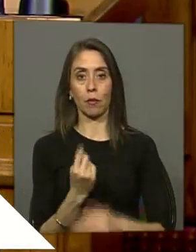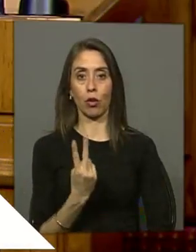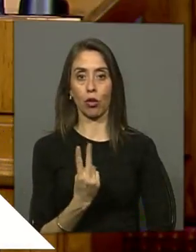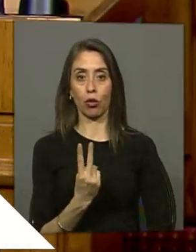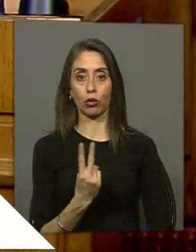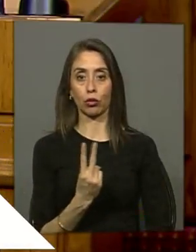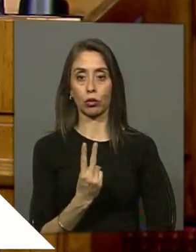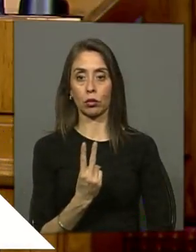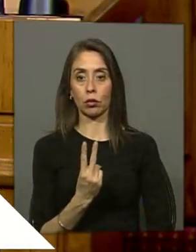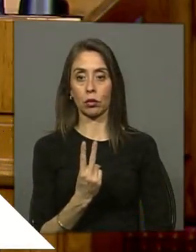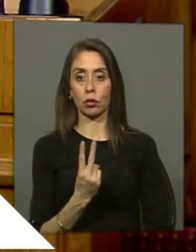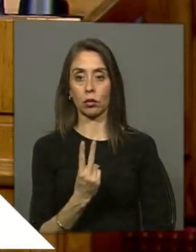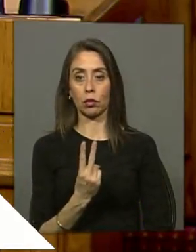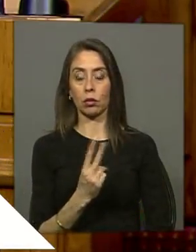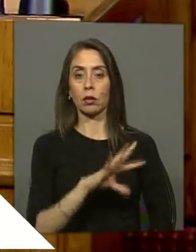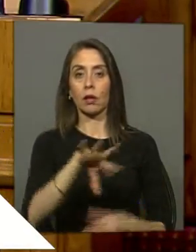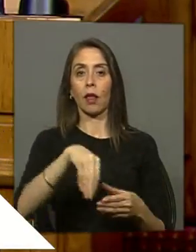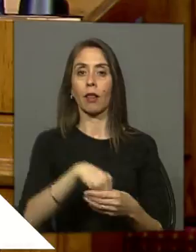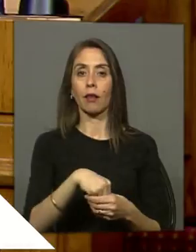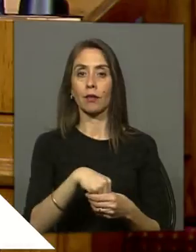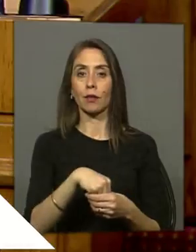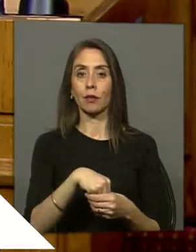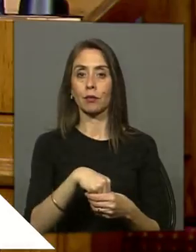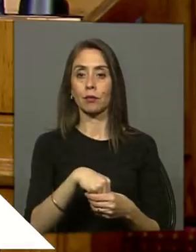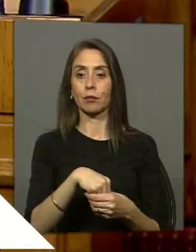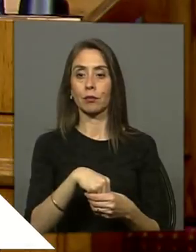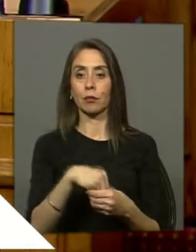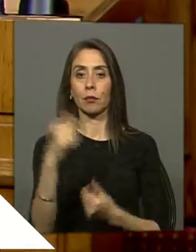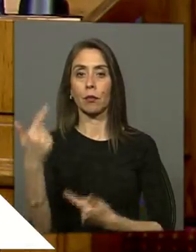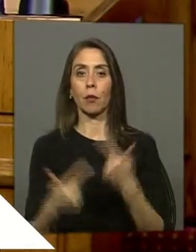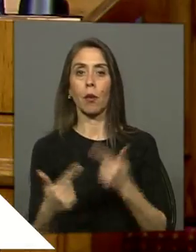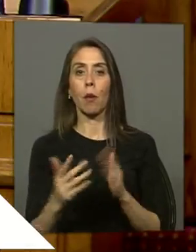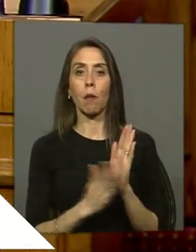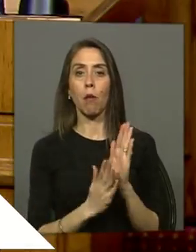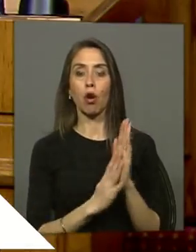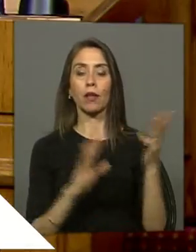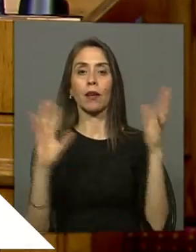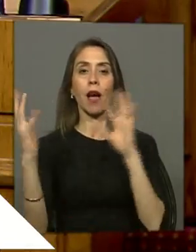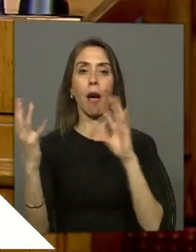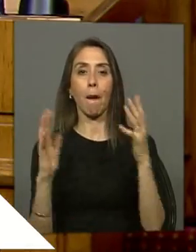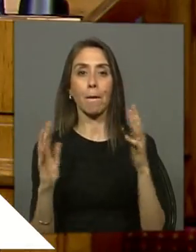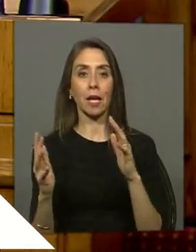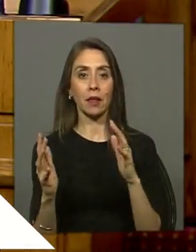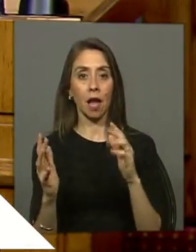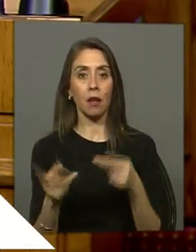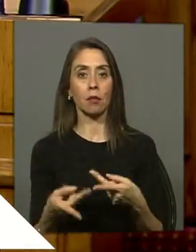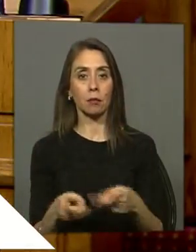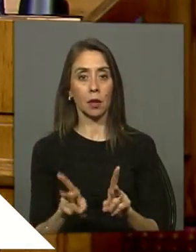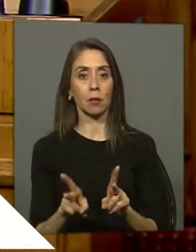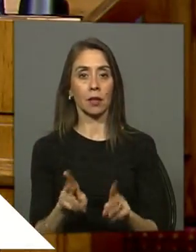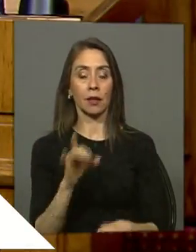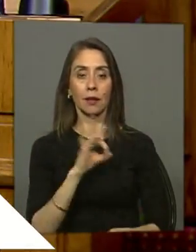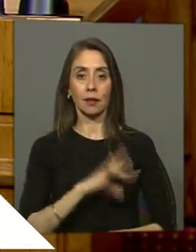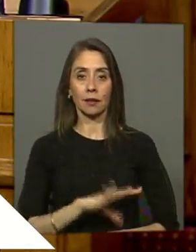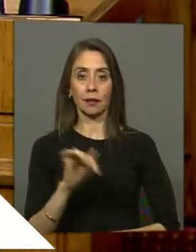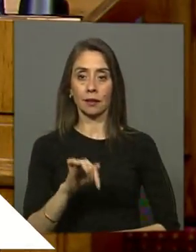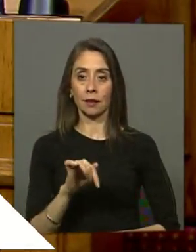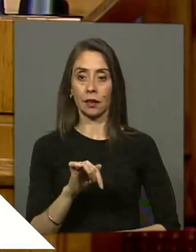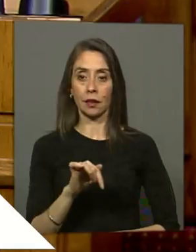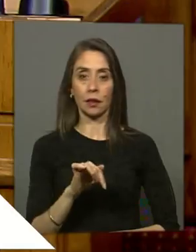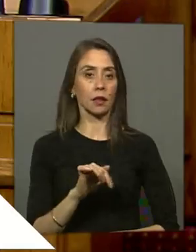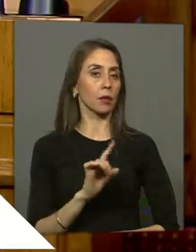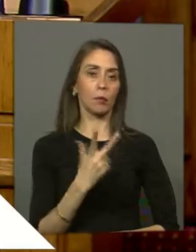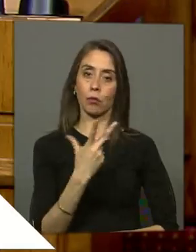es parte de una política ambiental que permite que nuestro país no